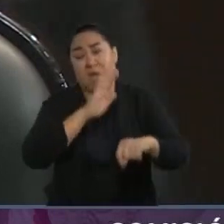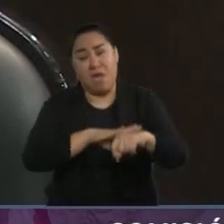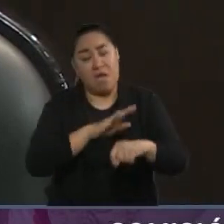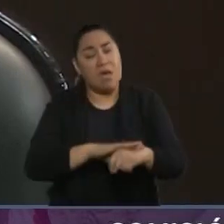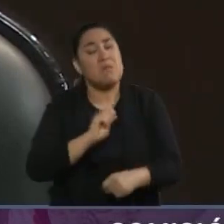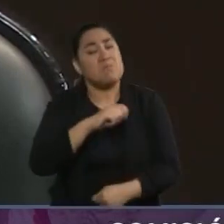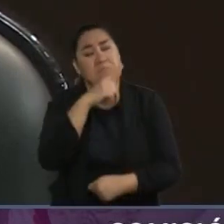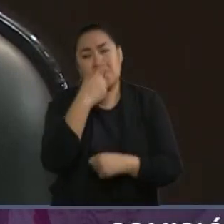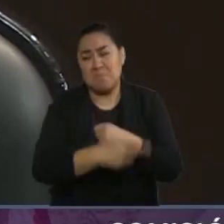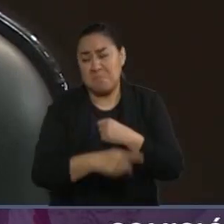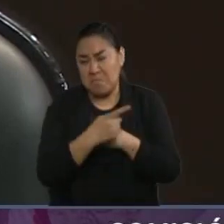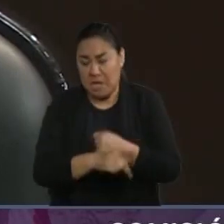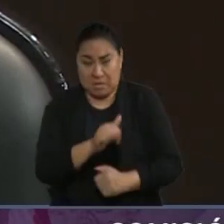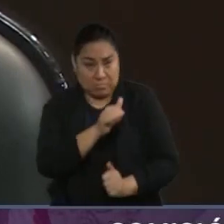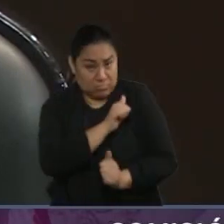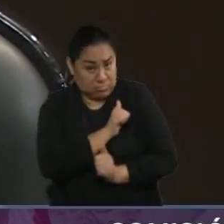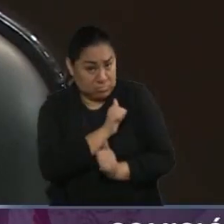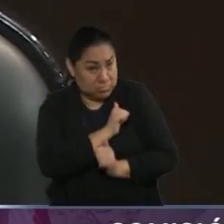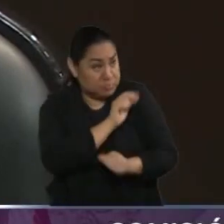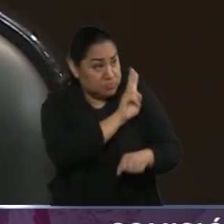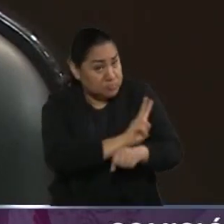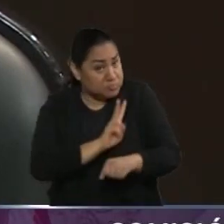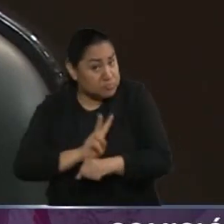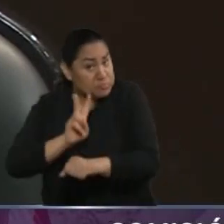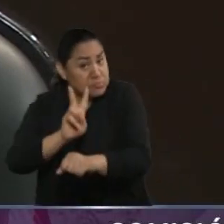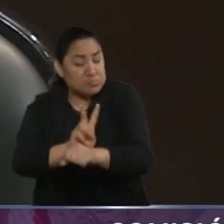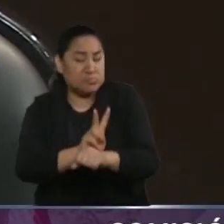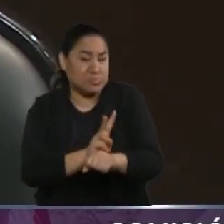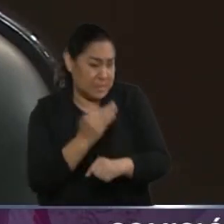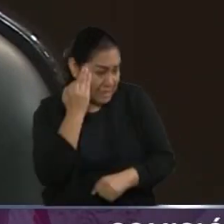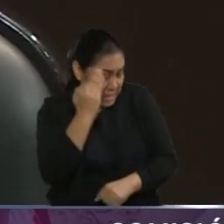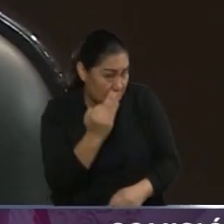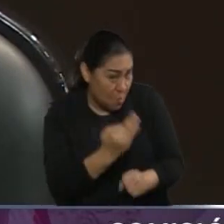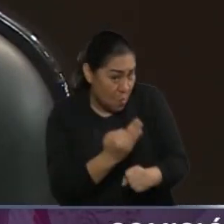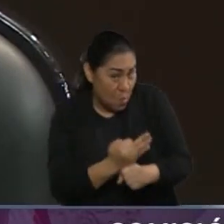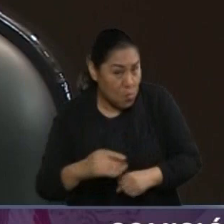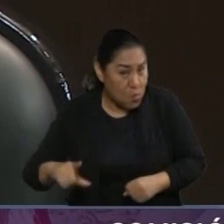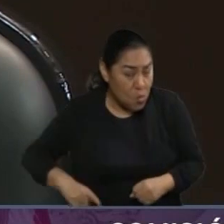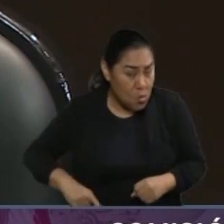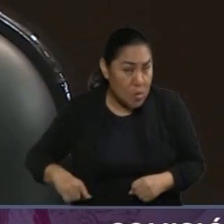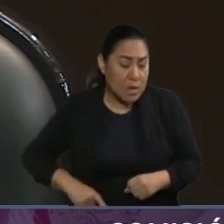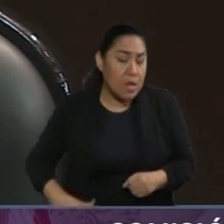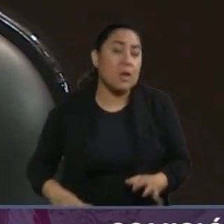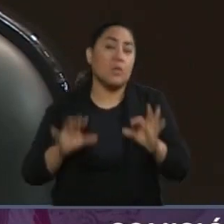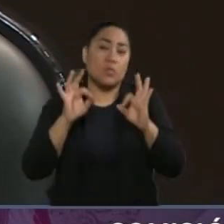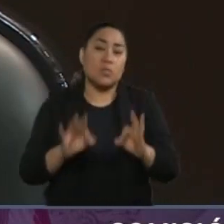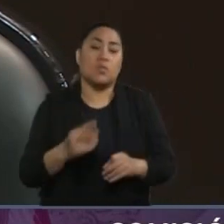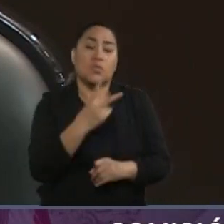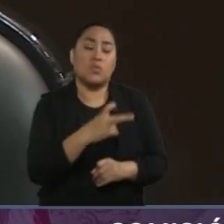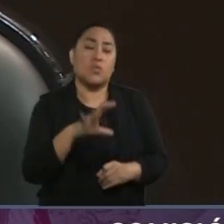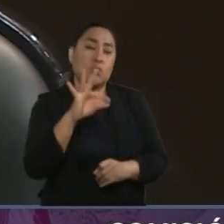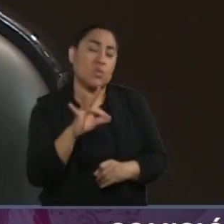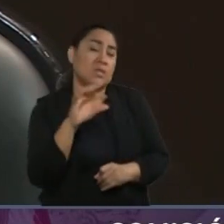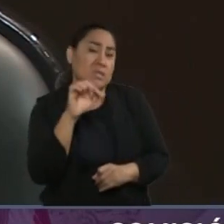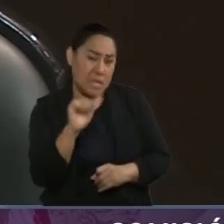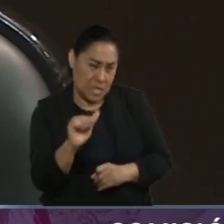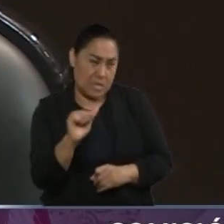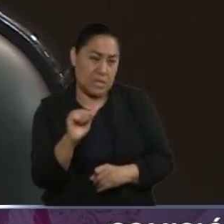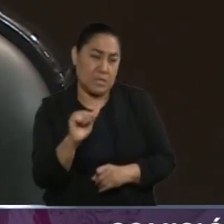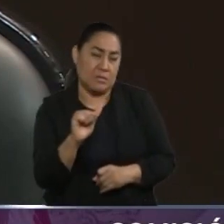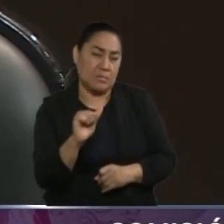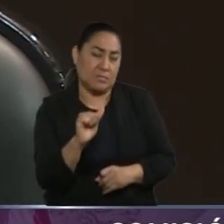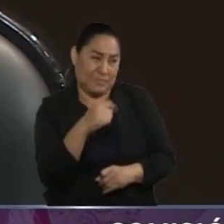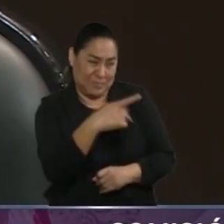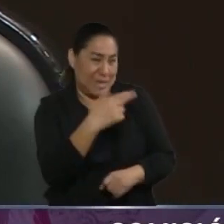militarización durante el presente sexenio de las 70 de las 246 atribuciones civiles que tienen las